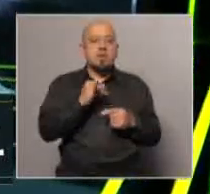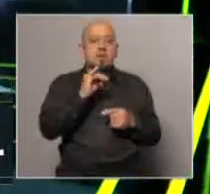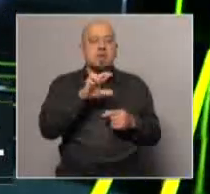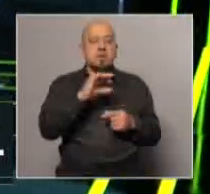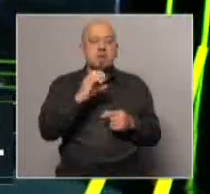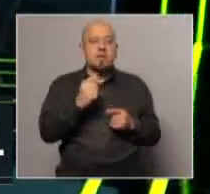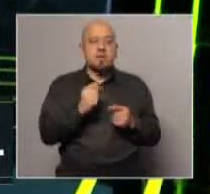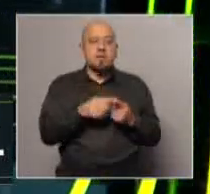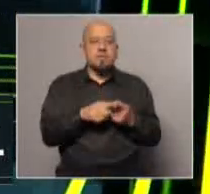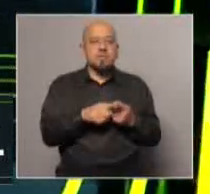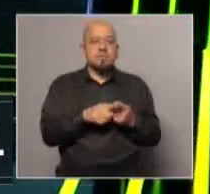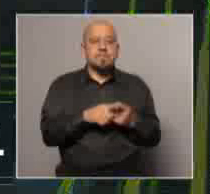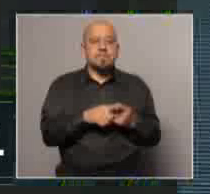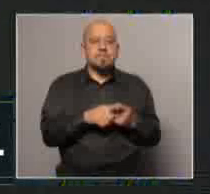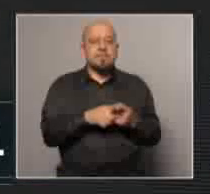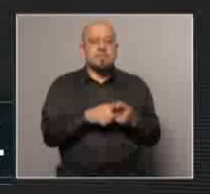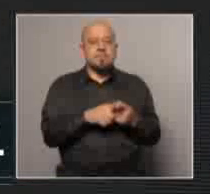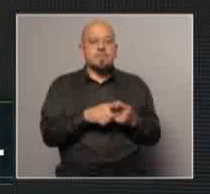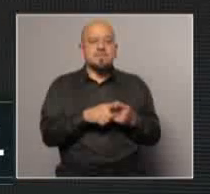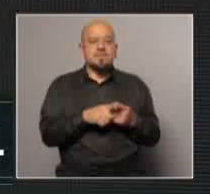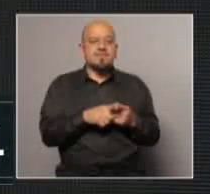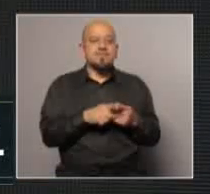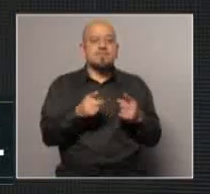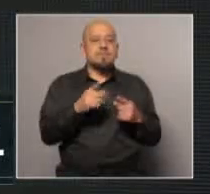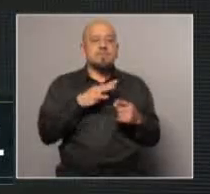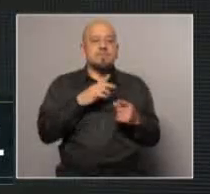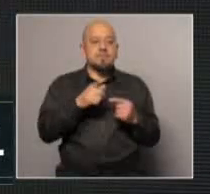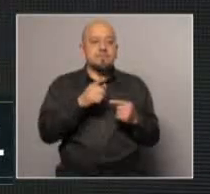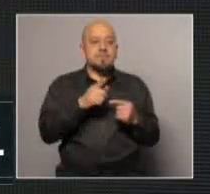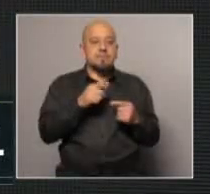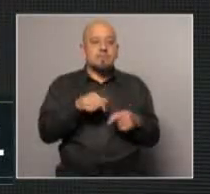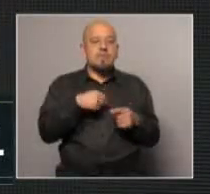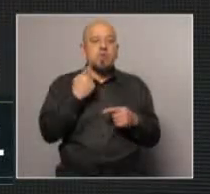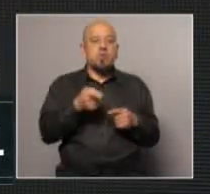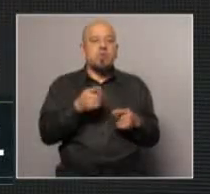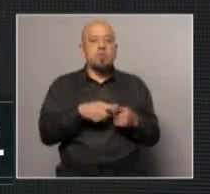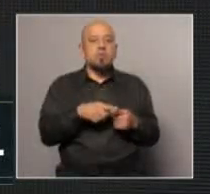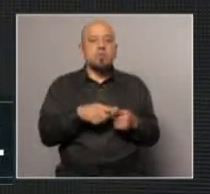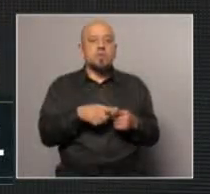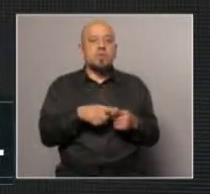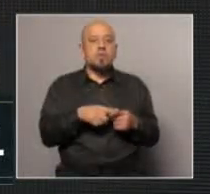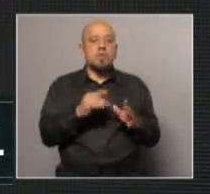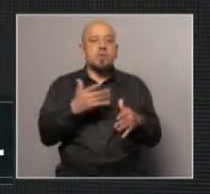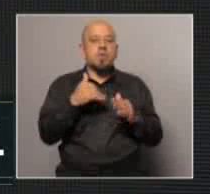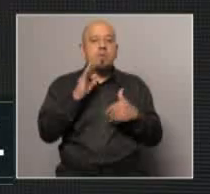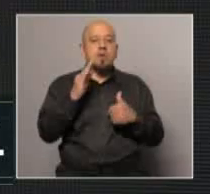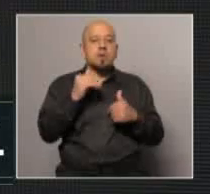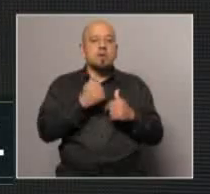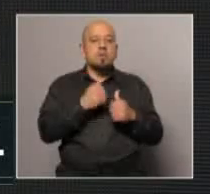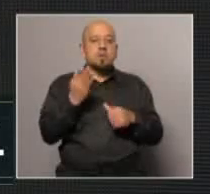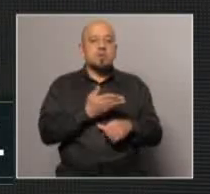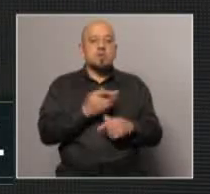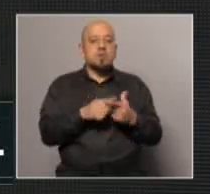y allí estamos tratando, estamos viendo otras variedades de cannabis con mayor porcentaje de THC y